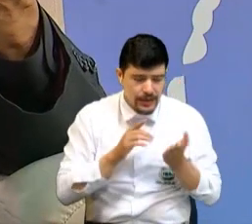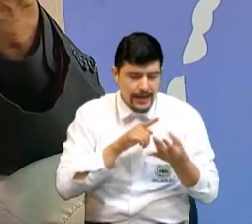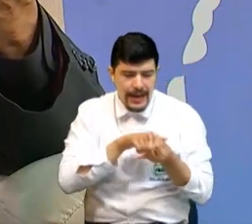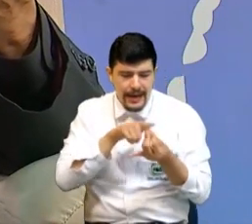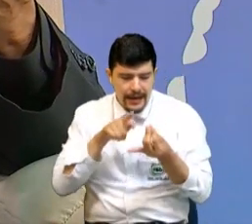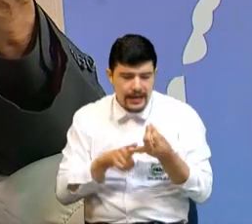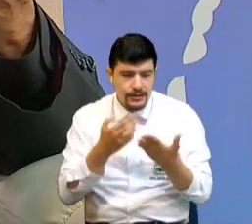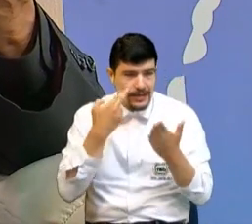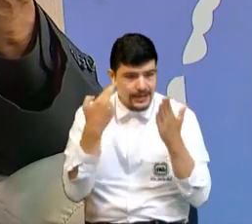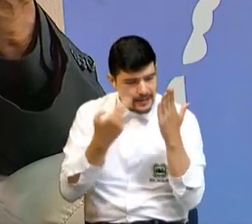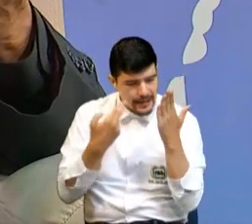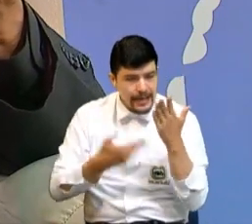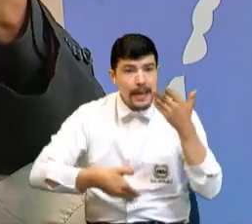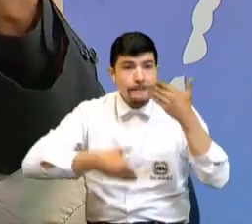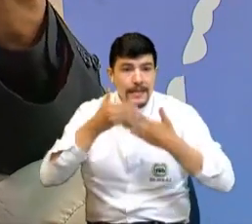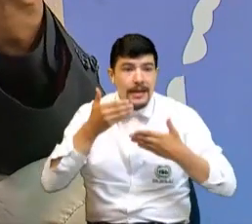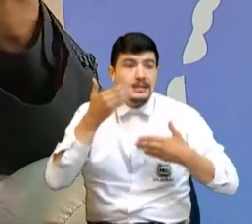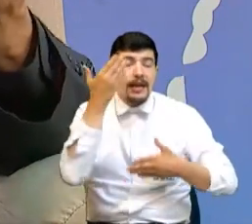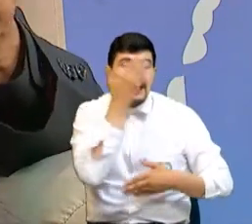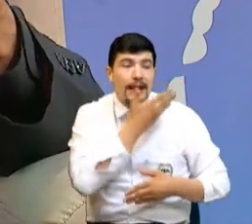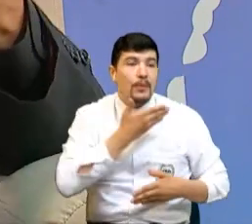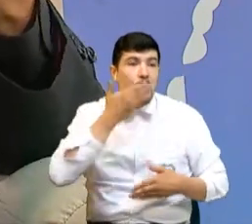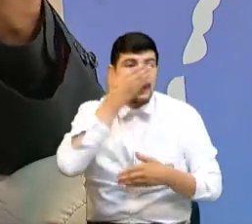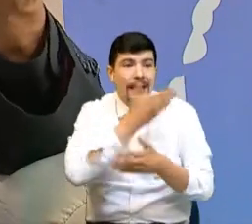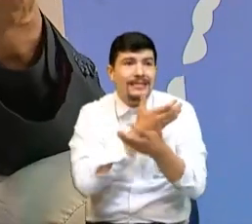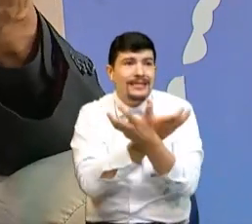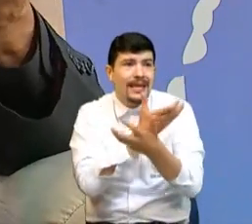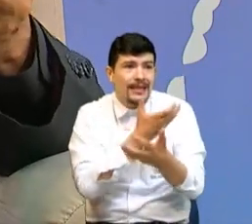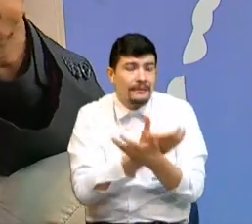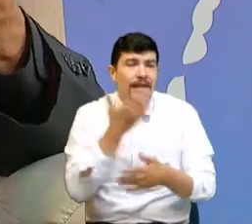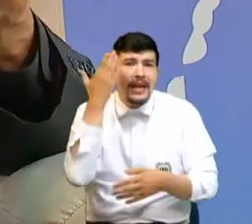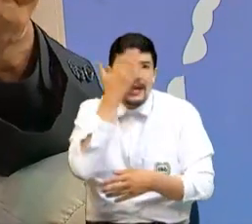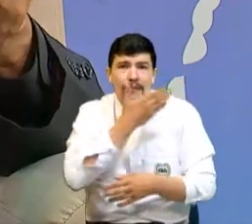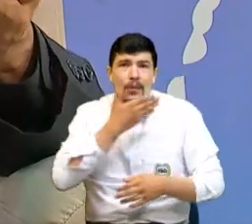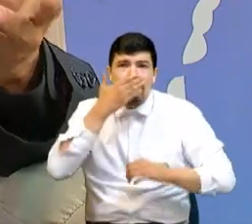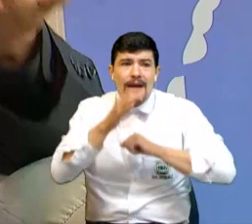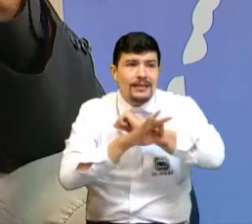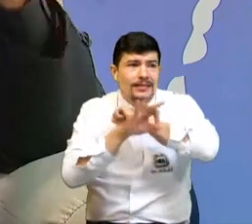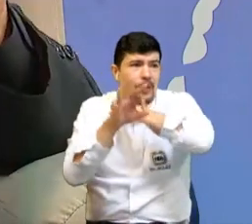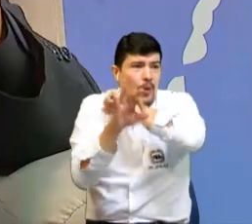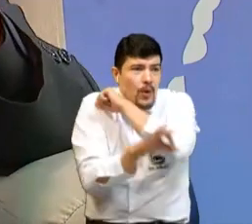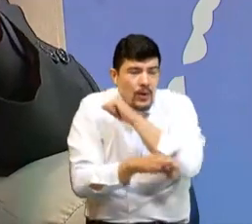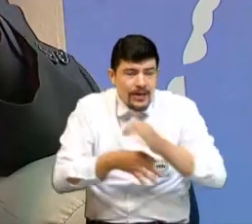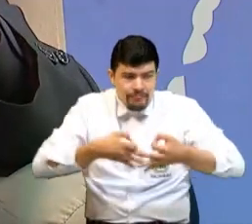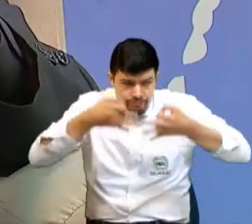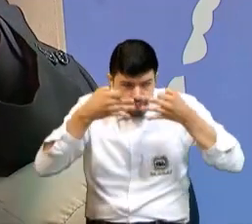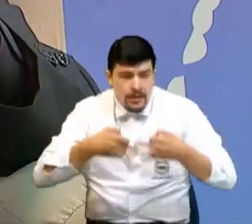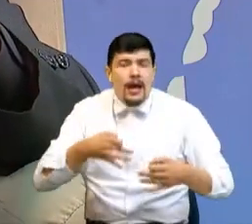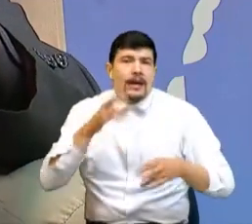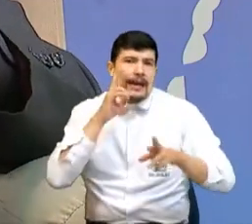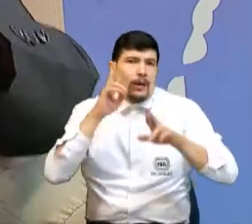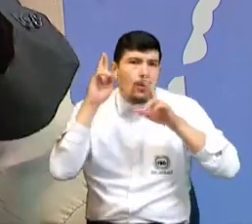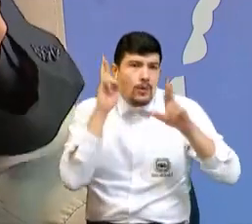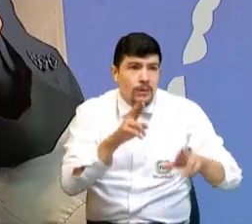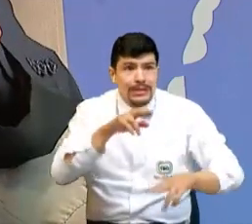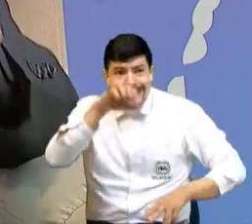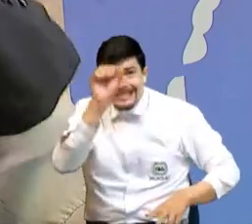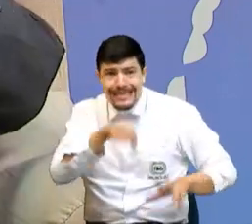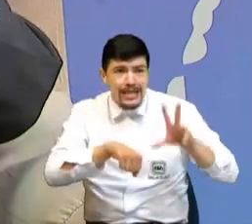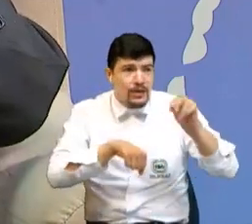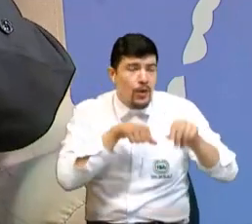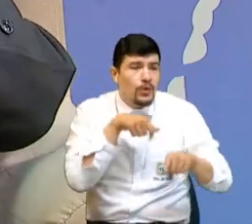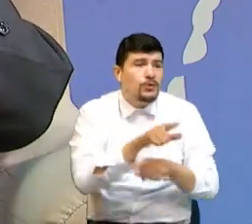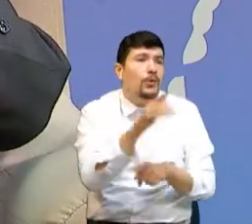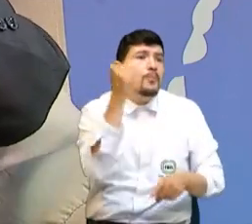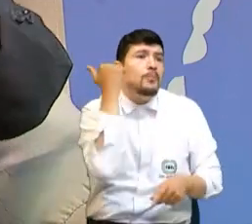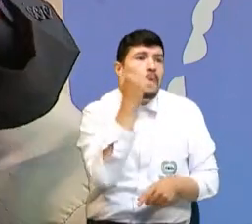se practicarían las pruebas científicas, las pruebas psiquiátricas de rigor a efecto de establecer si ella tiene